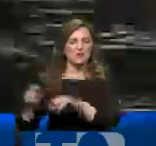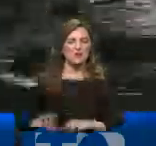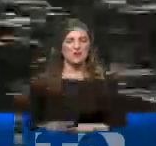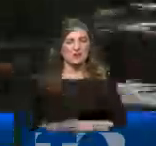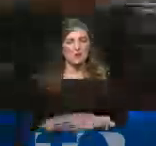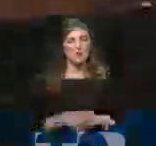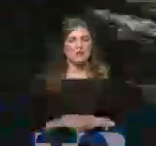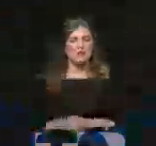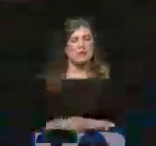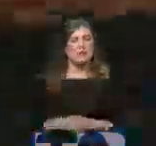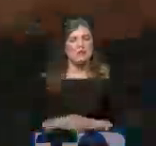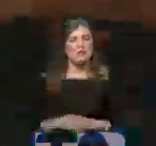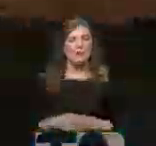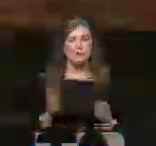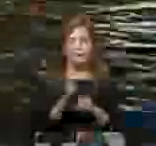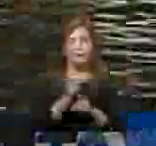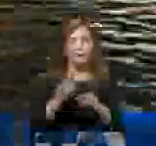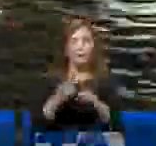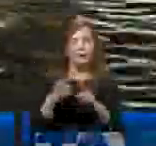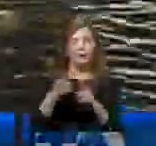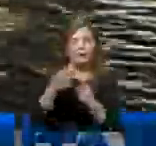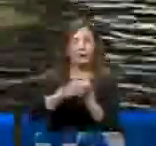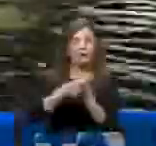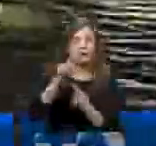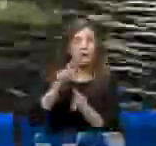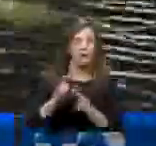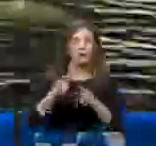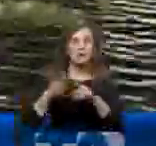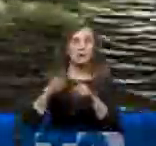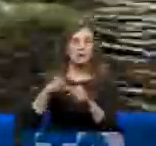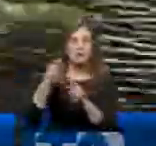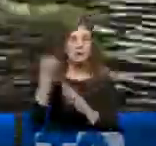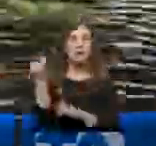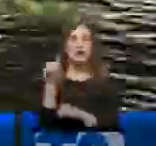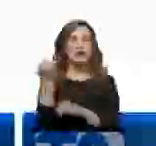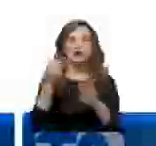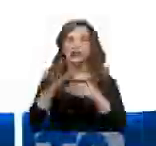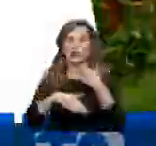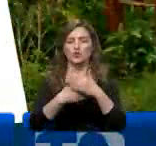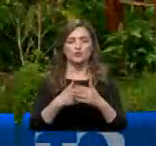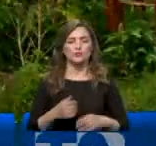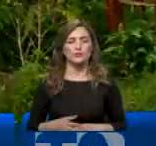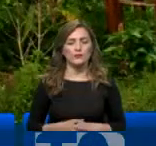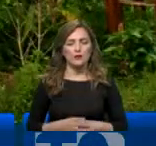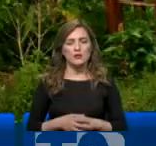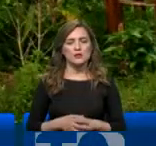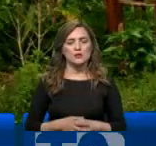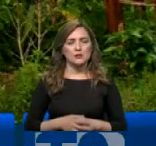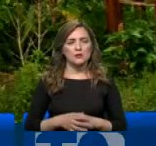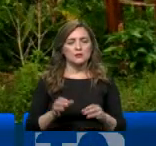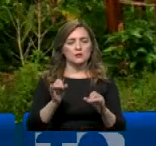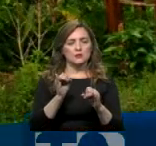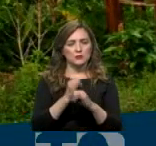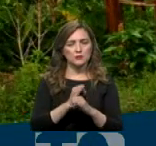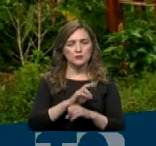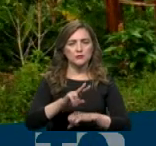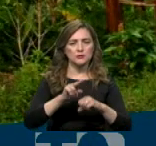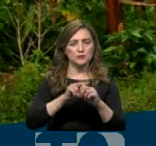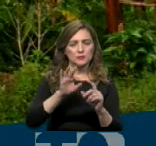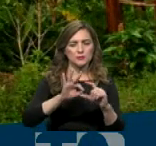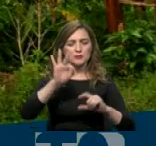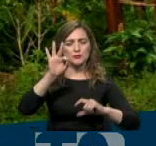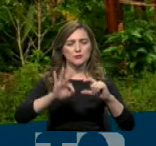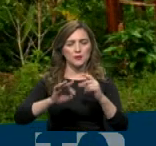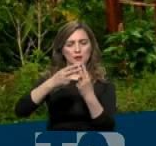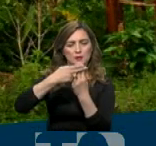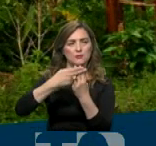Eso afirma Lasso, que incluye a los productores de orito, abacá y plátano, que también se ven amenazados. Según el INE, que en Ecuador existen unas 123 mil